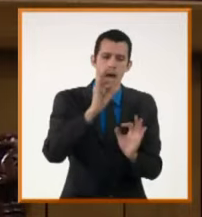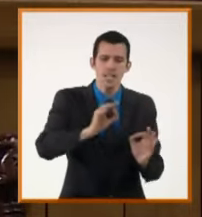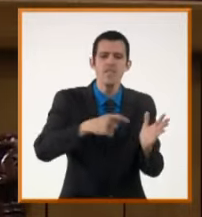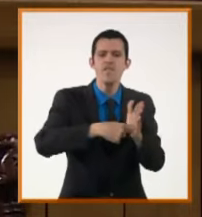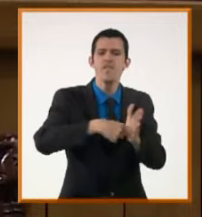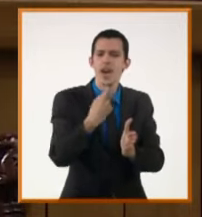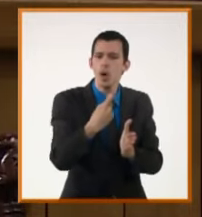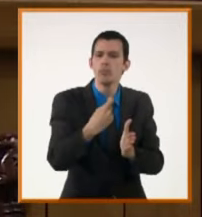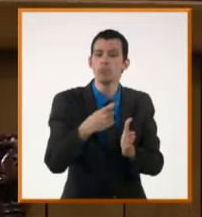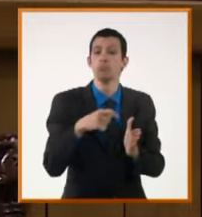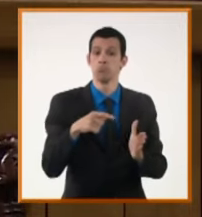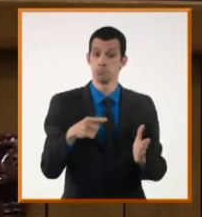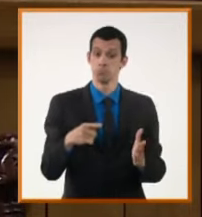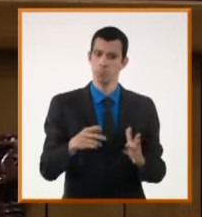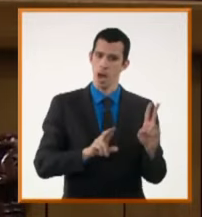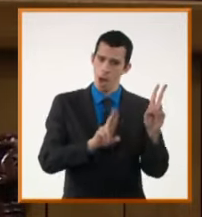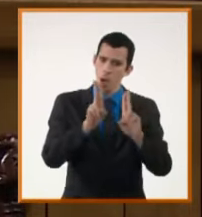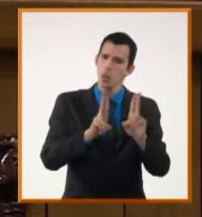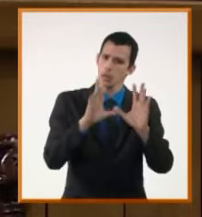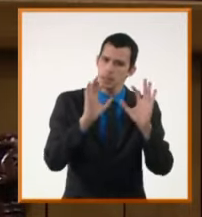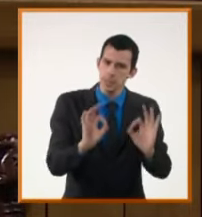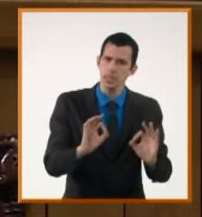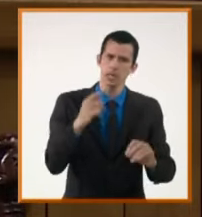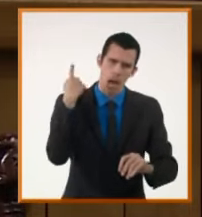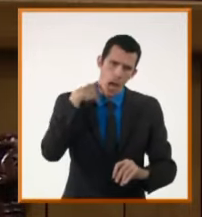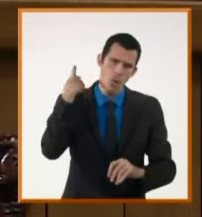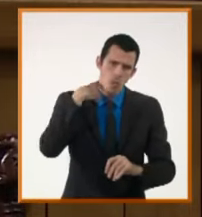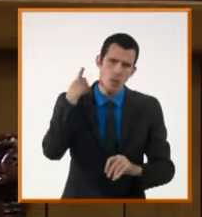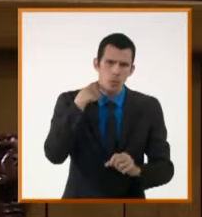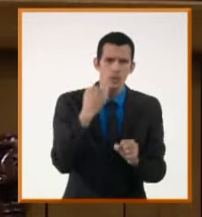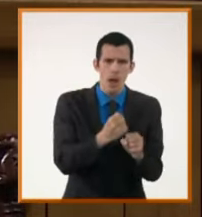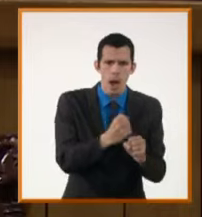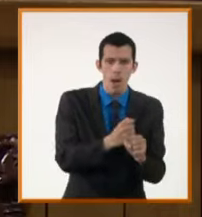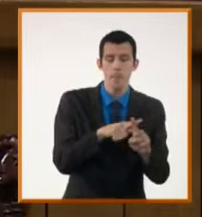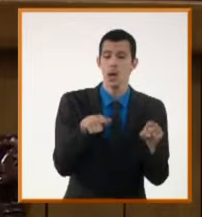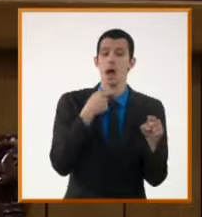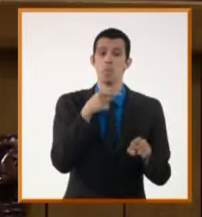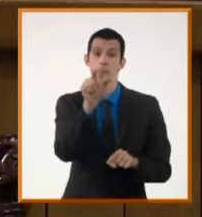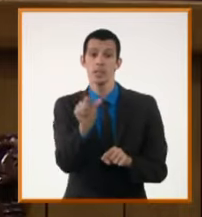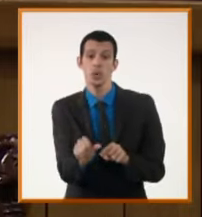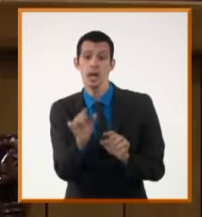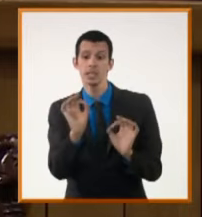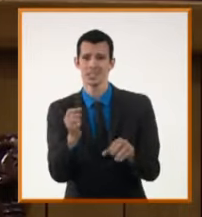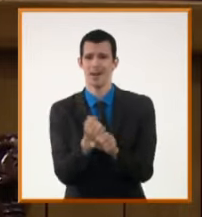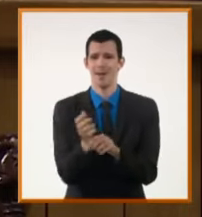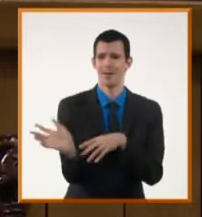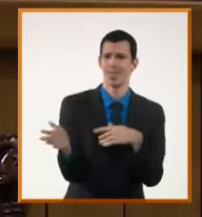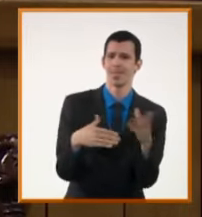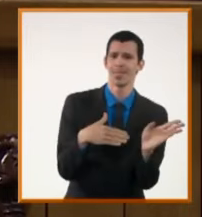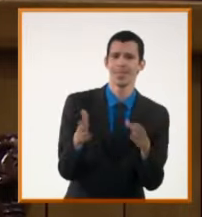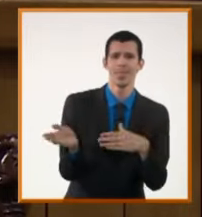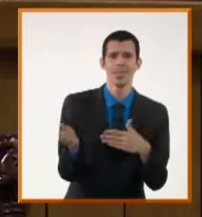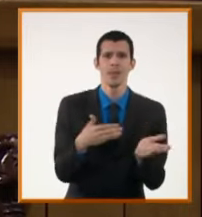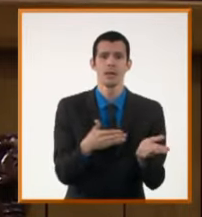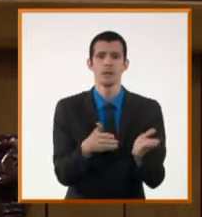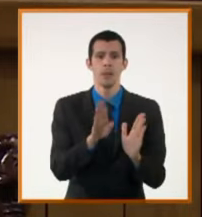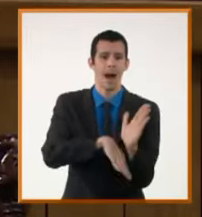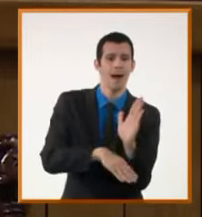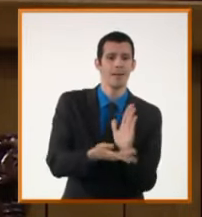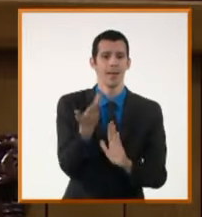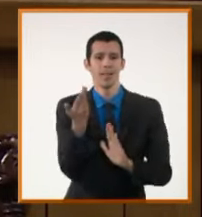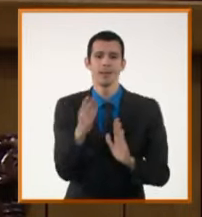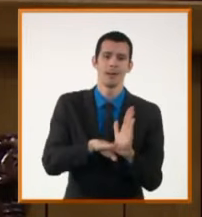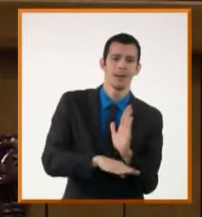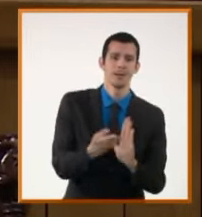los empleadores se ocupen también de ello. Pero también, en ese sentido, hay otro fenómeno que se